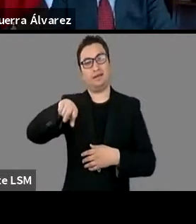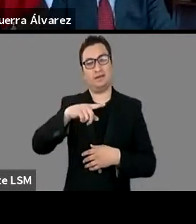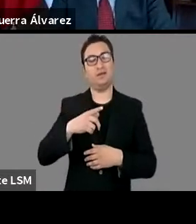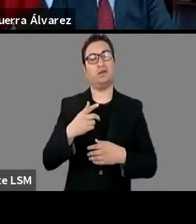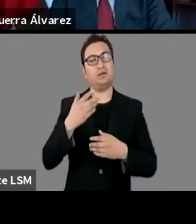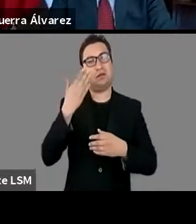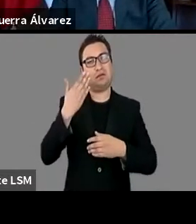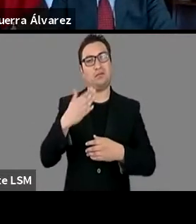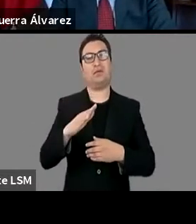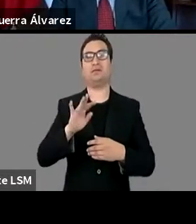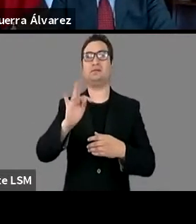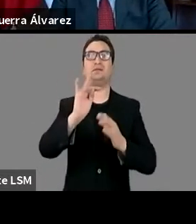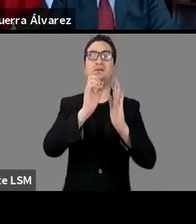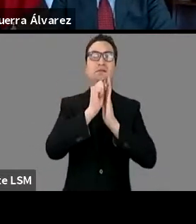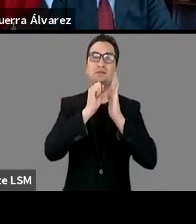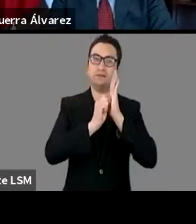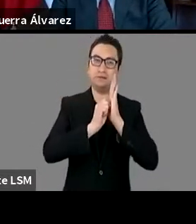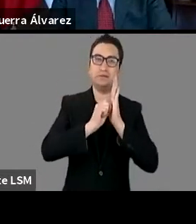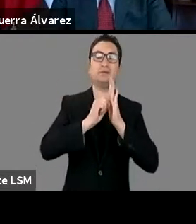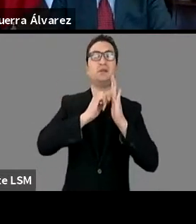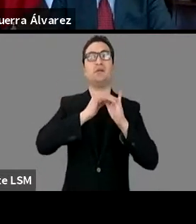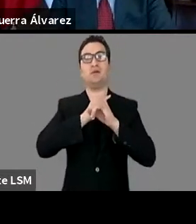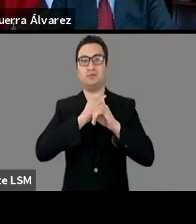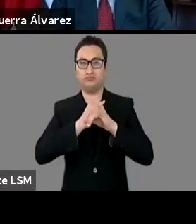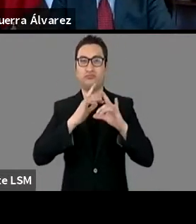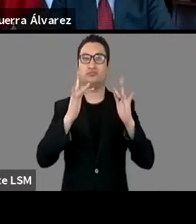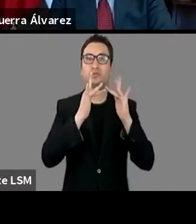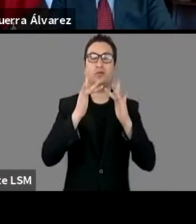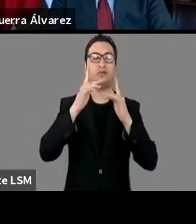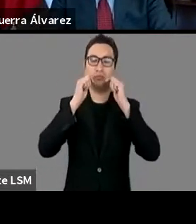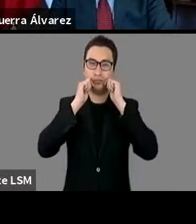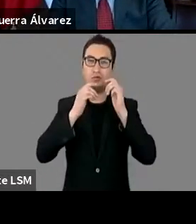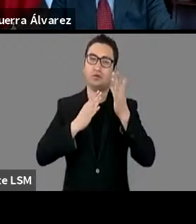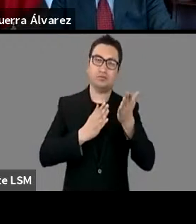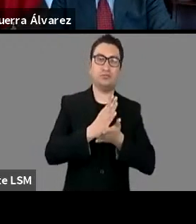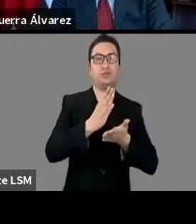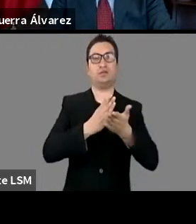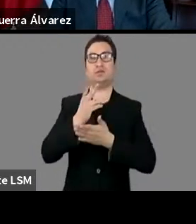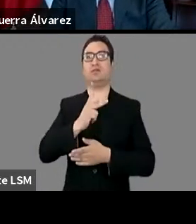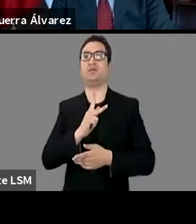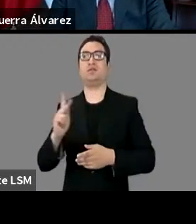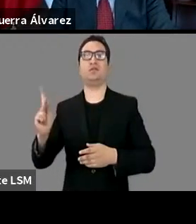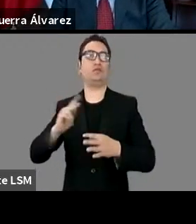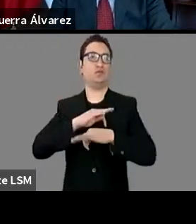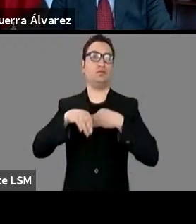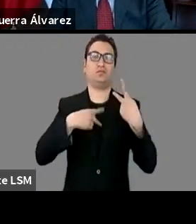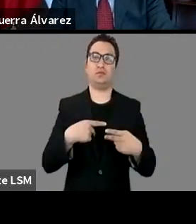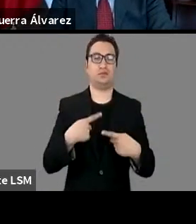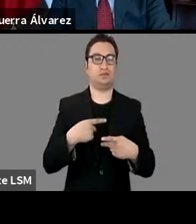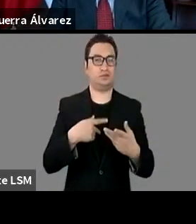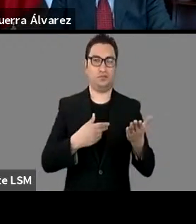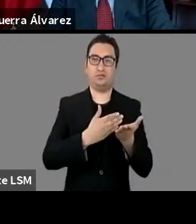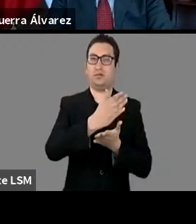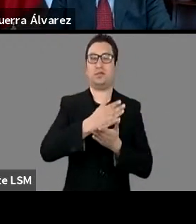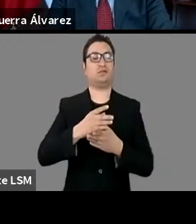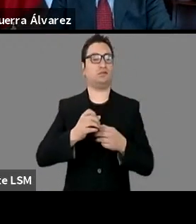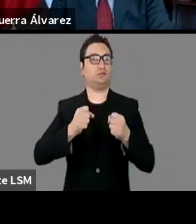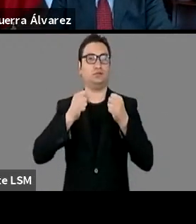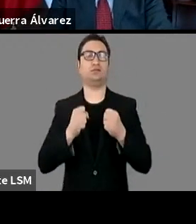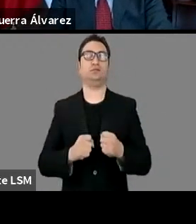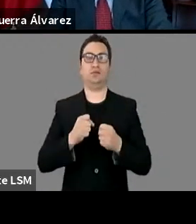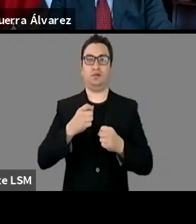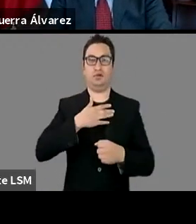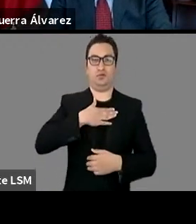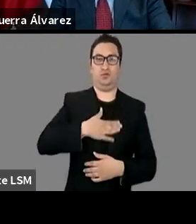el sistema esté siendo en línea, debe ser accesible para todo tipo de poblaciones. Se debe de garantizar el acceso a la justicia de